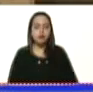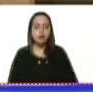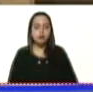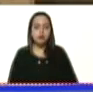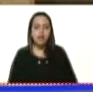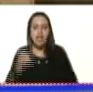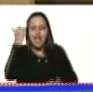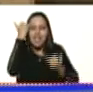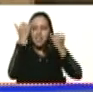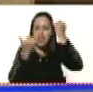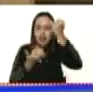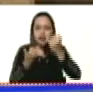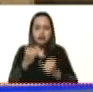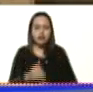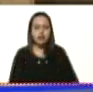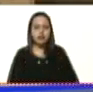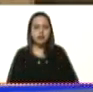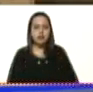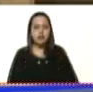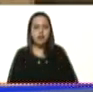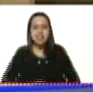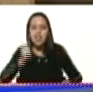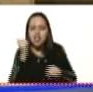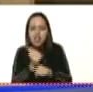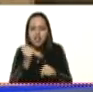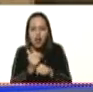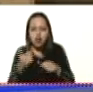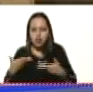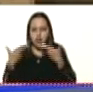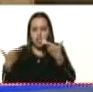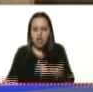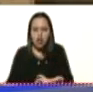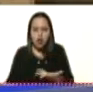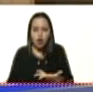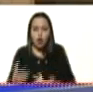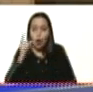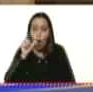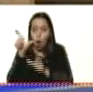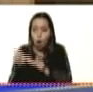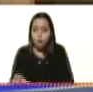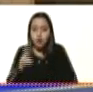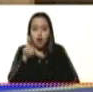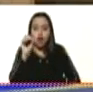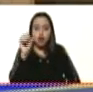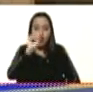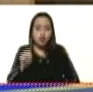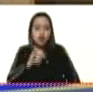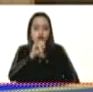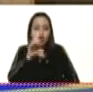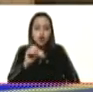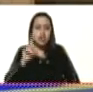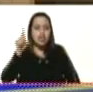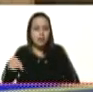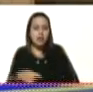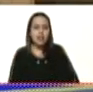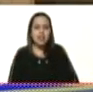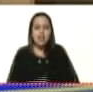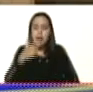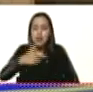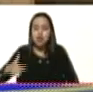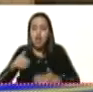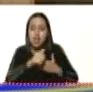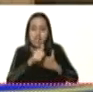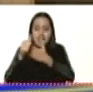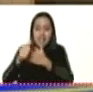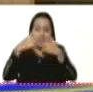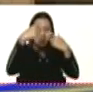las ideas y la obra dejada por Juan Germán Roscio y los próceres civiles y